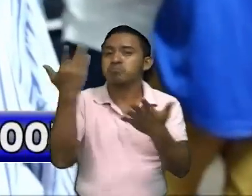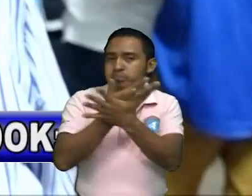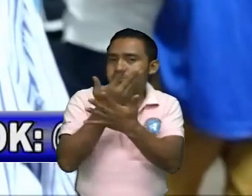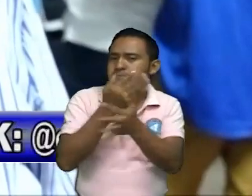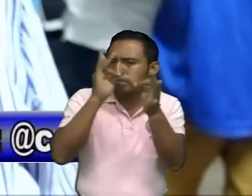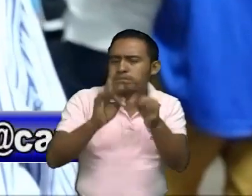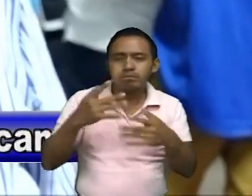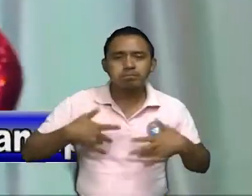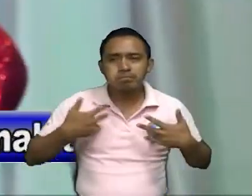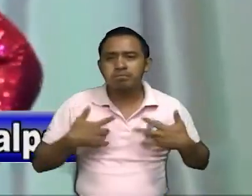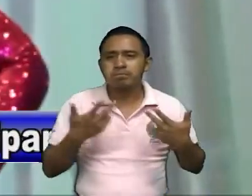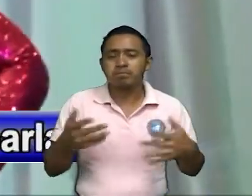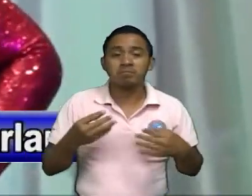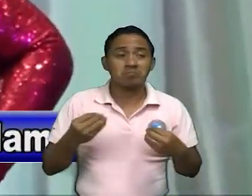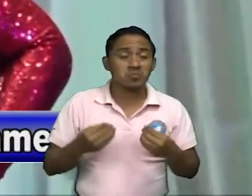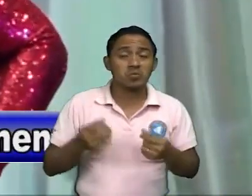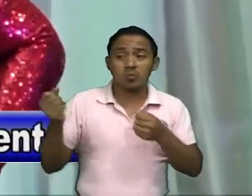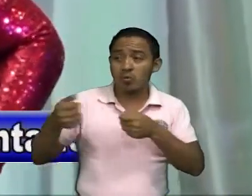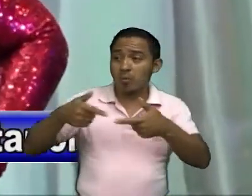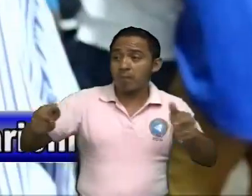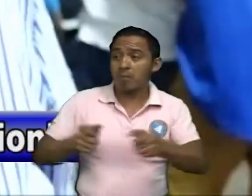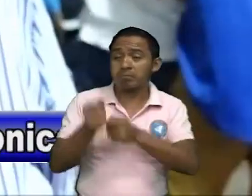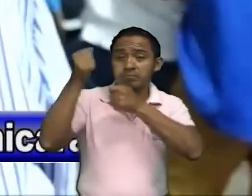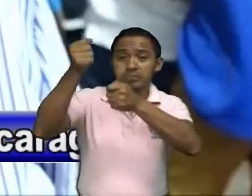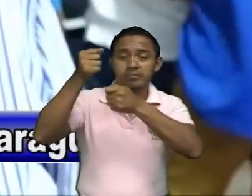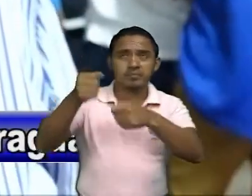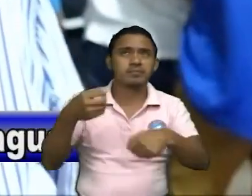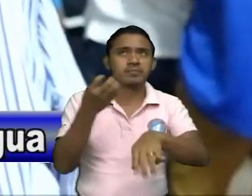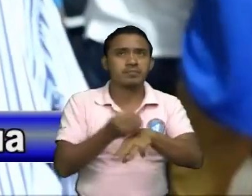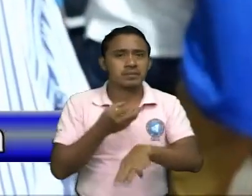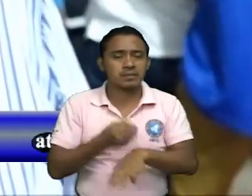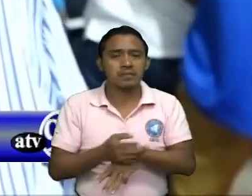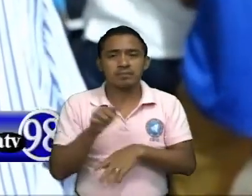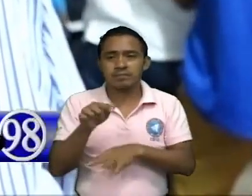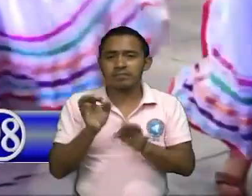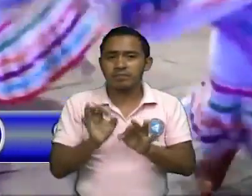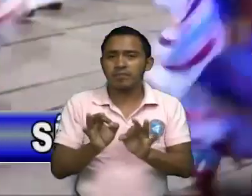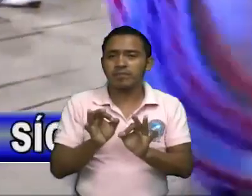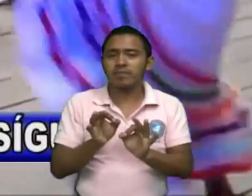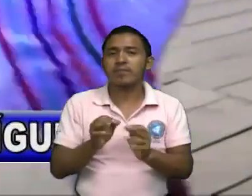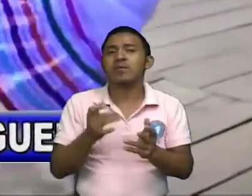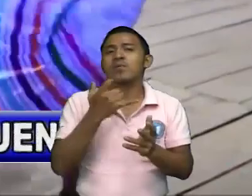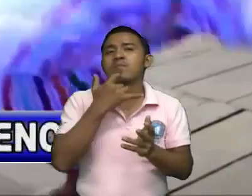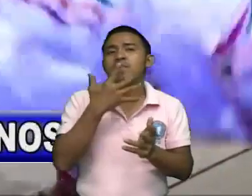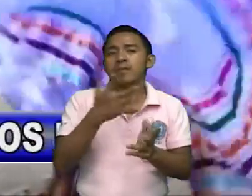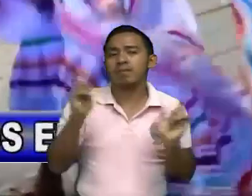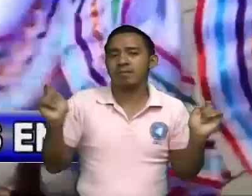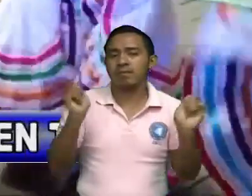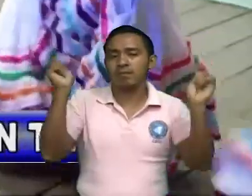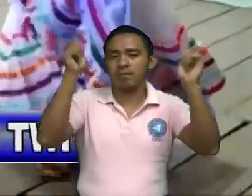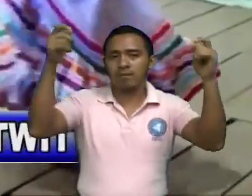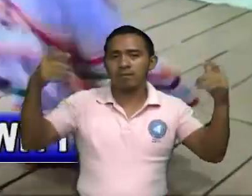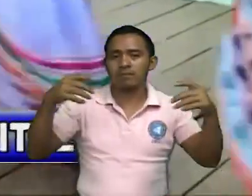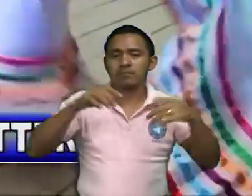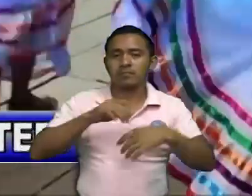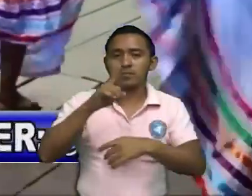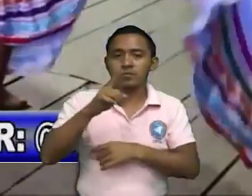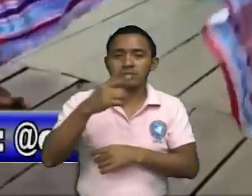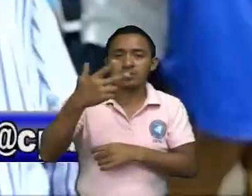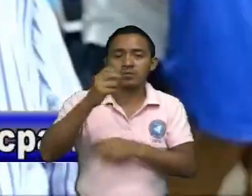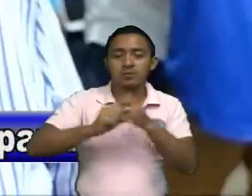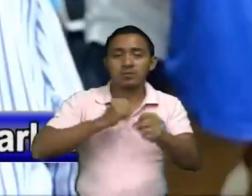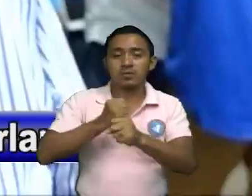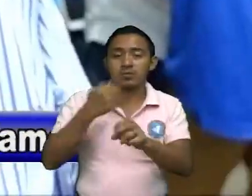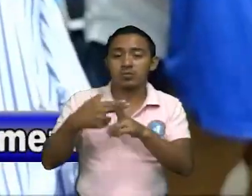bien entusiasmadas, con bastante barra, y pues la alcaldía obviamente está metida de cabeza porque celebra su año más de haber